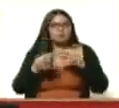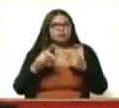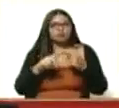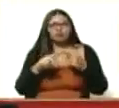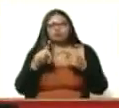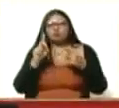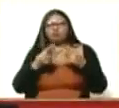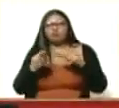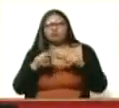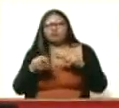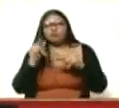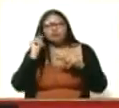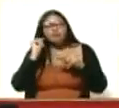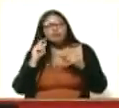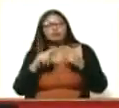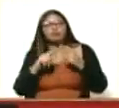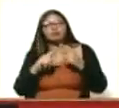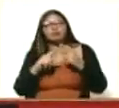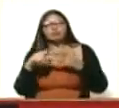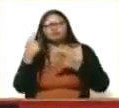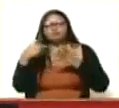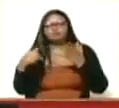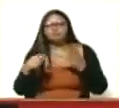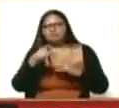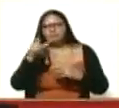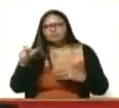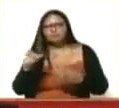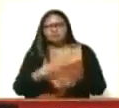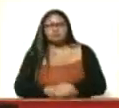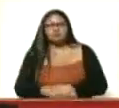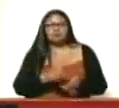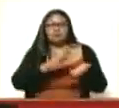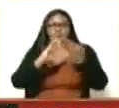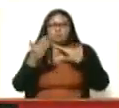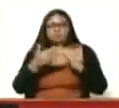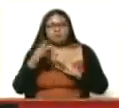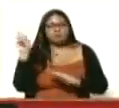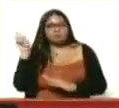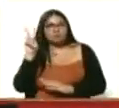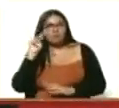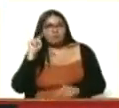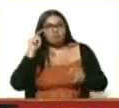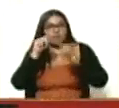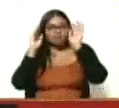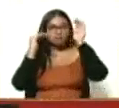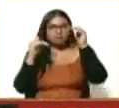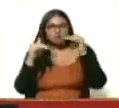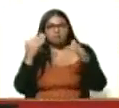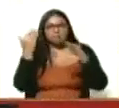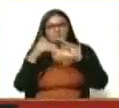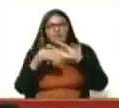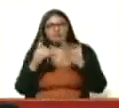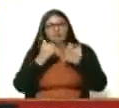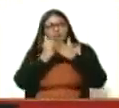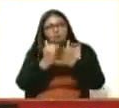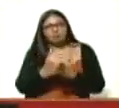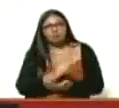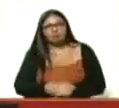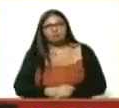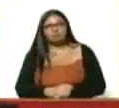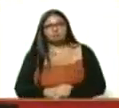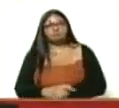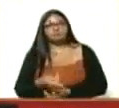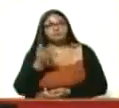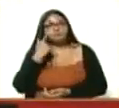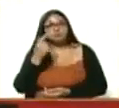niñas, bueno, a la comunidad, al pueblo, a comunidad venezolana que se ha abocado a enviarle mensajes de solidaridad. Fíjate,